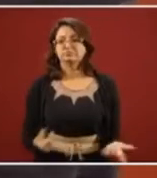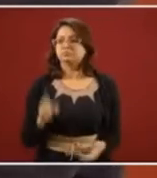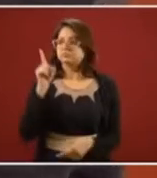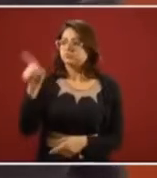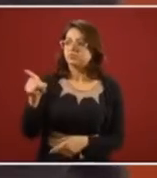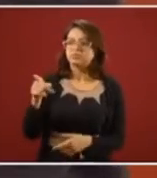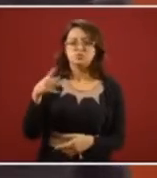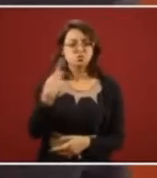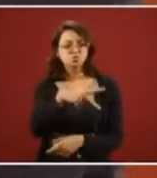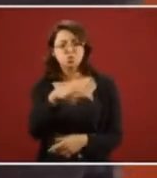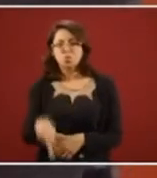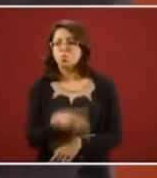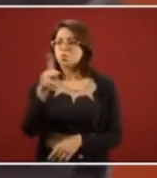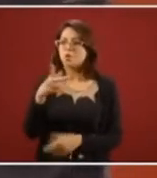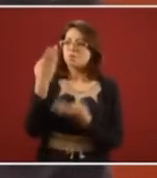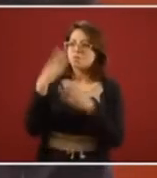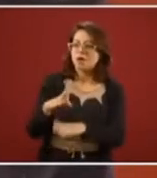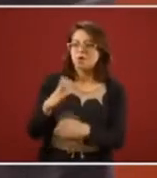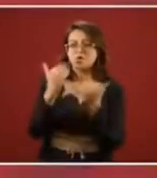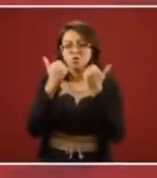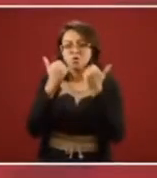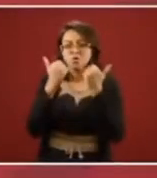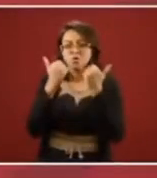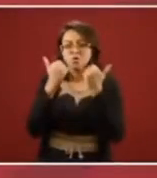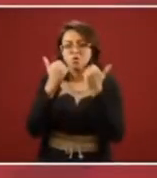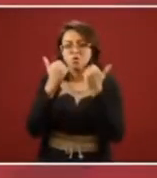sirvan comidas